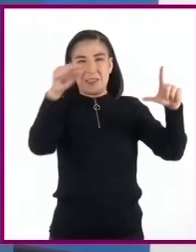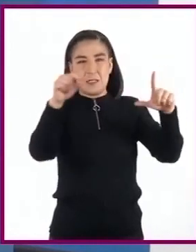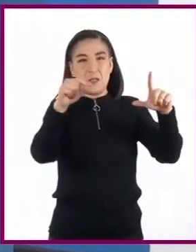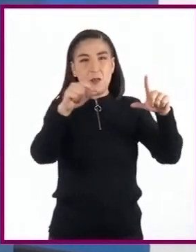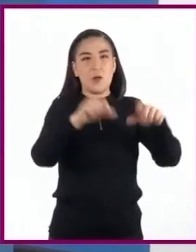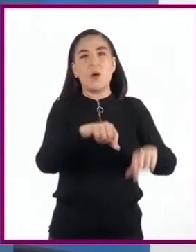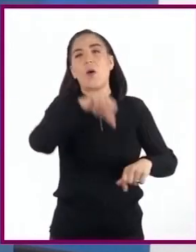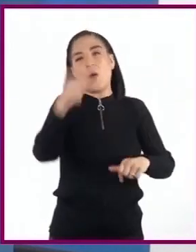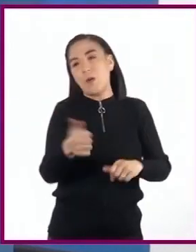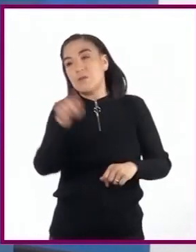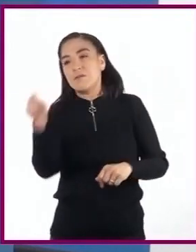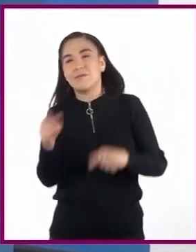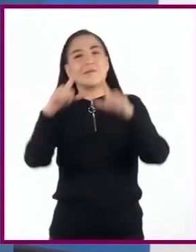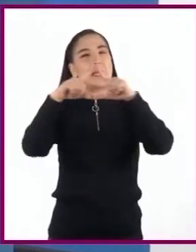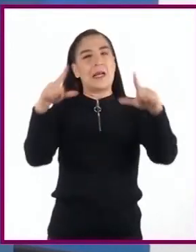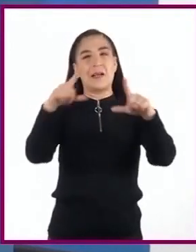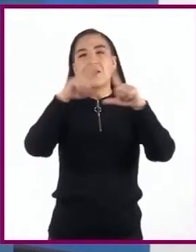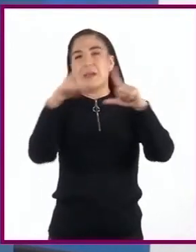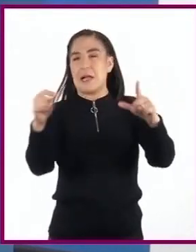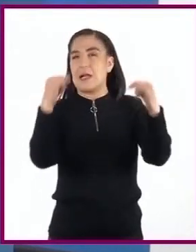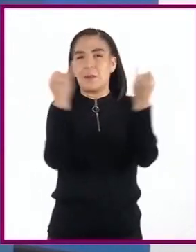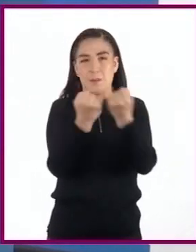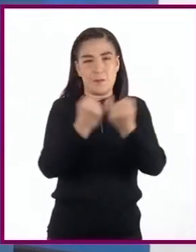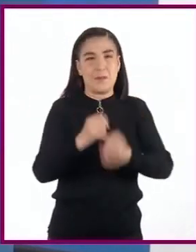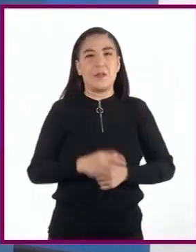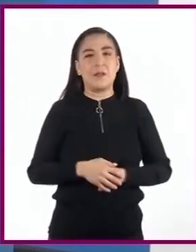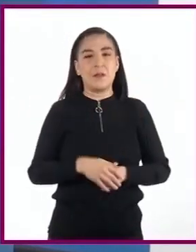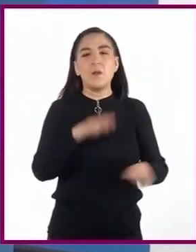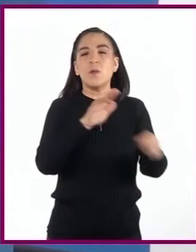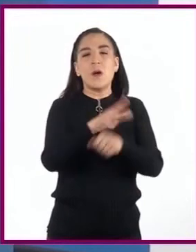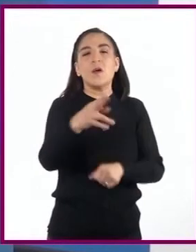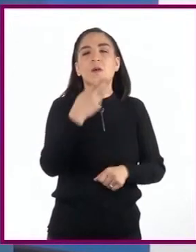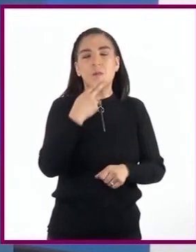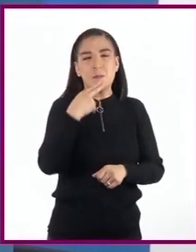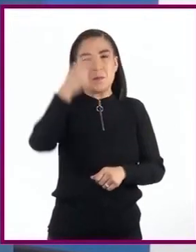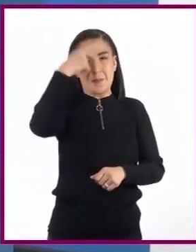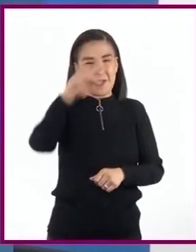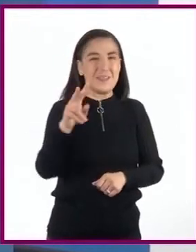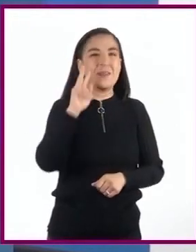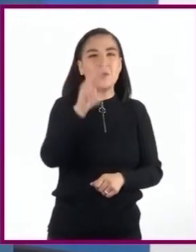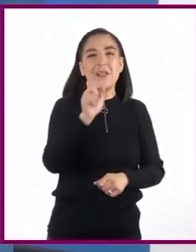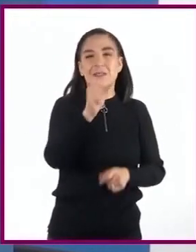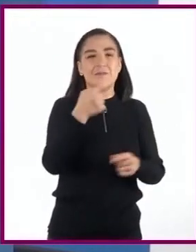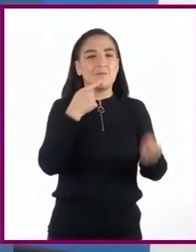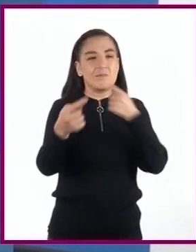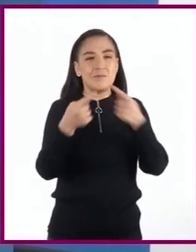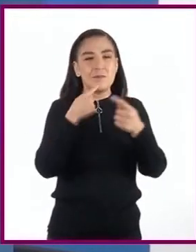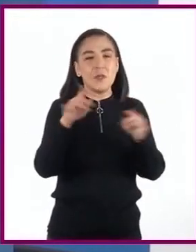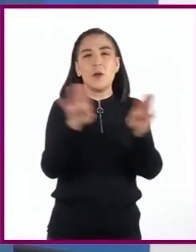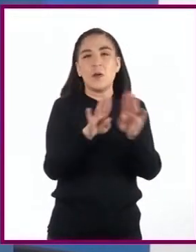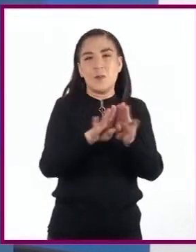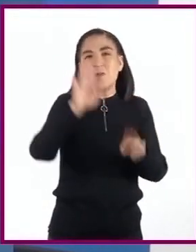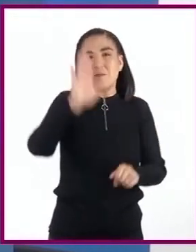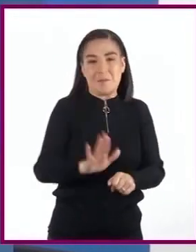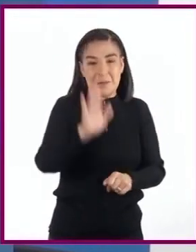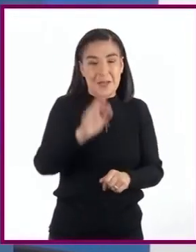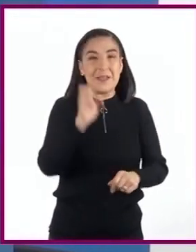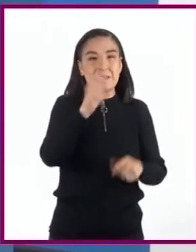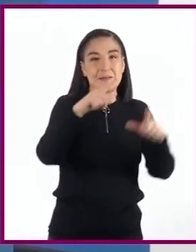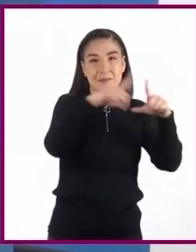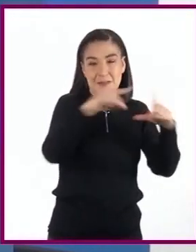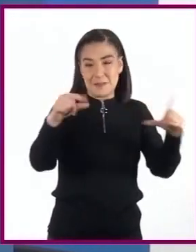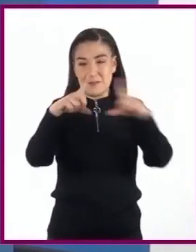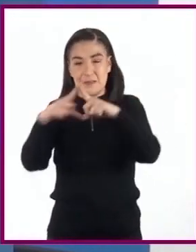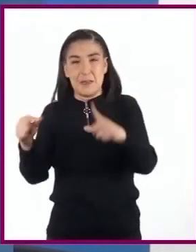otro triángulo. Un recurso más que podemos utilizar para visualizar los criterios de congruencia entre dos triángulos es